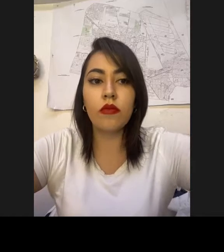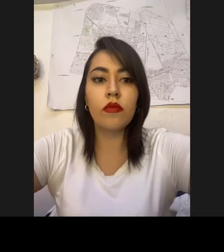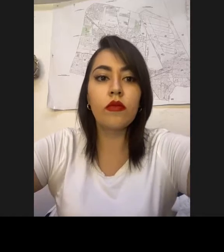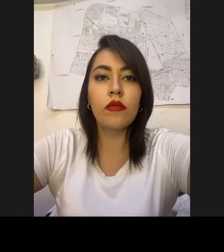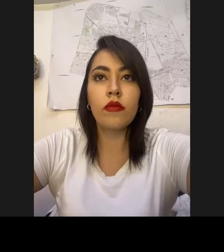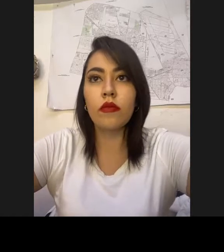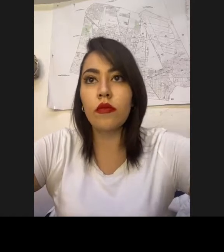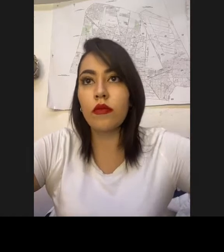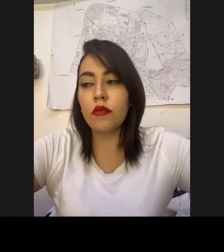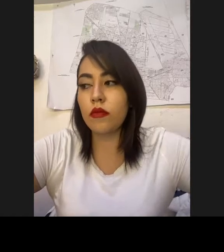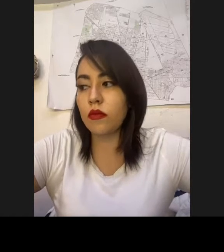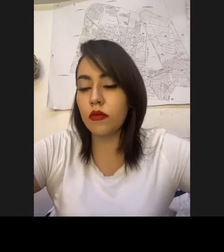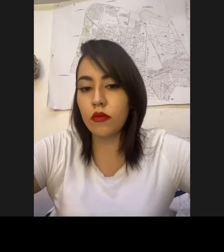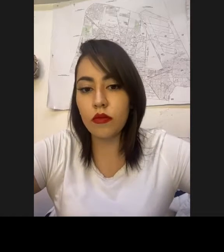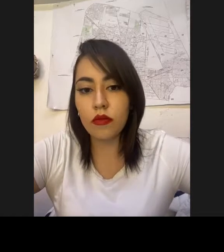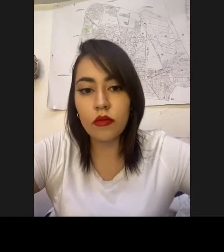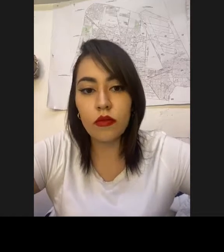lista de asistencia.